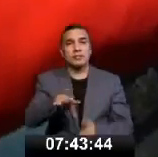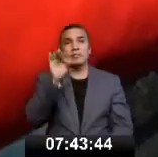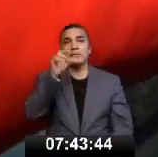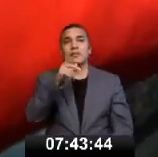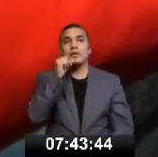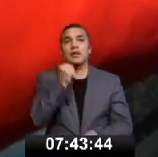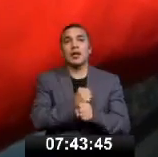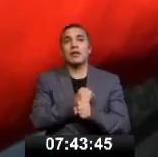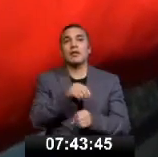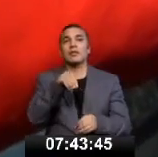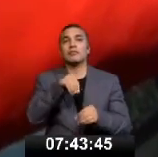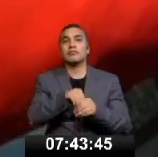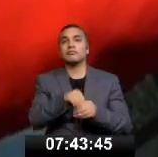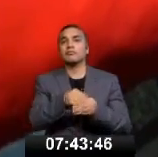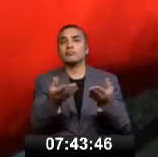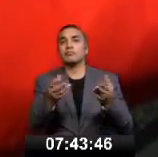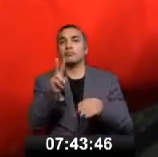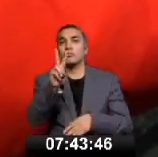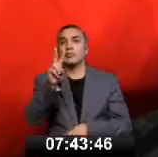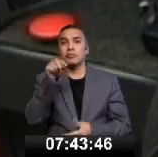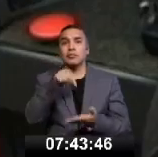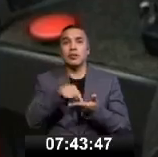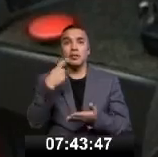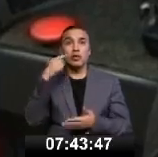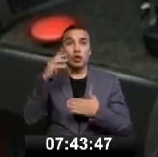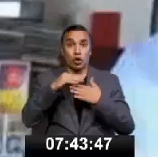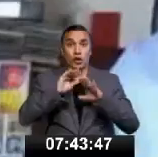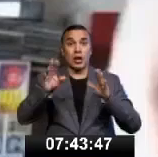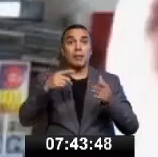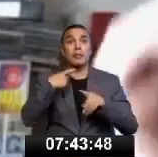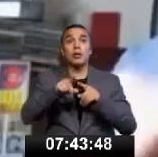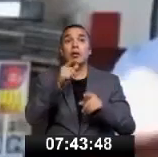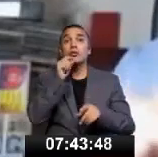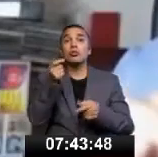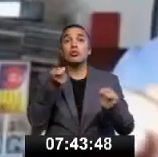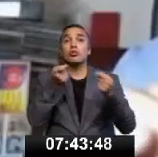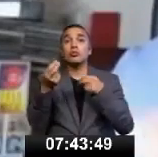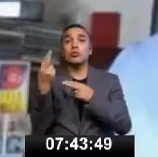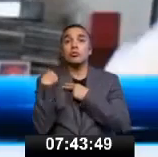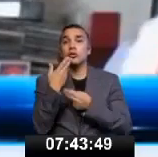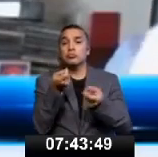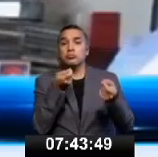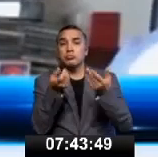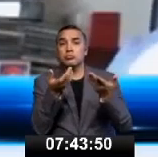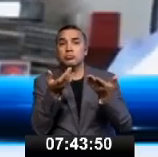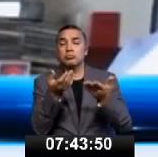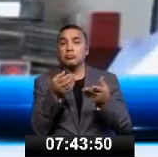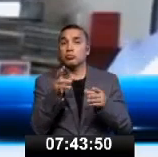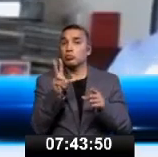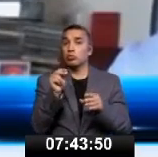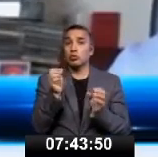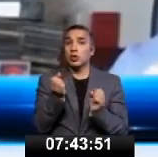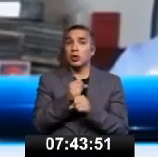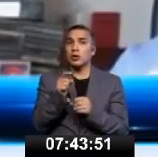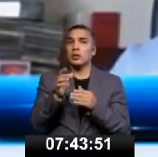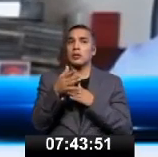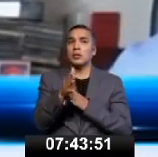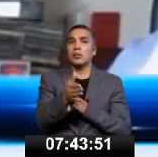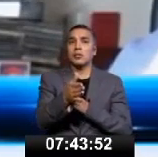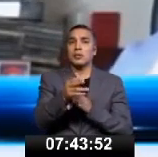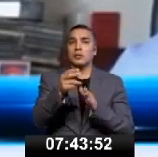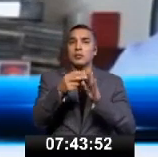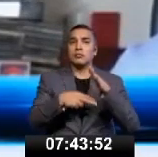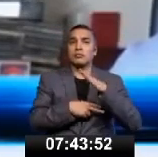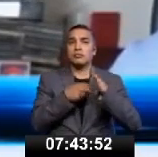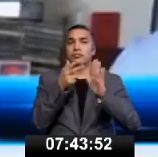quién va a operar esta obra de más de 2 mil millones de dólares. Si no hacemos eso, lo que va a ocurrir con el metro es que se va a convertir